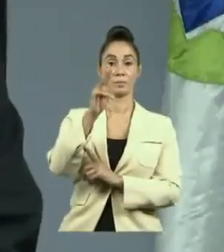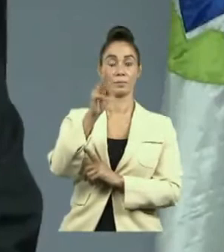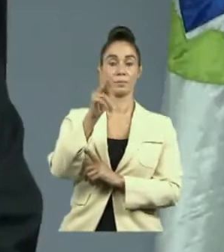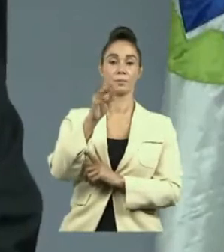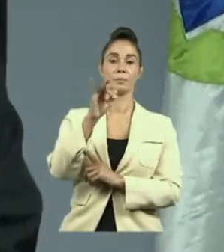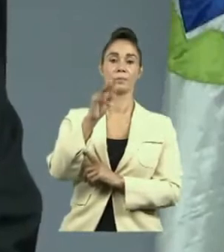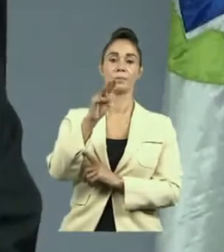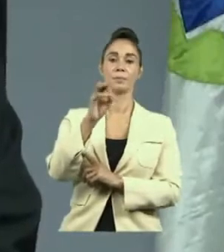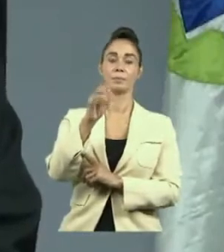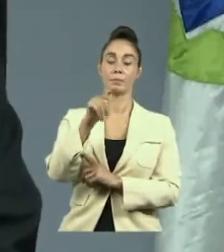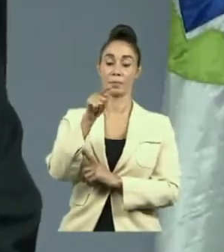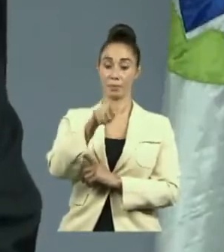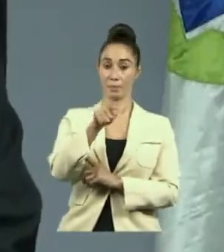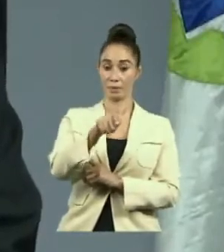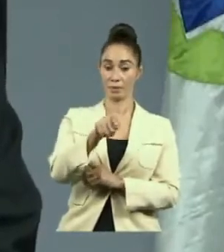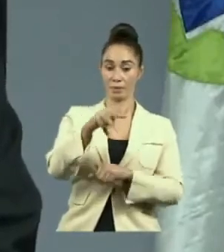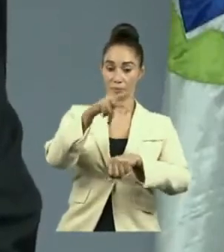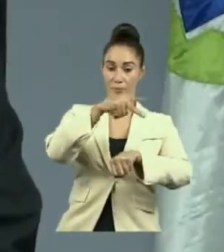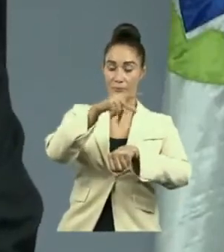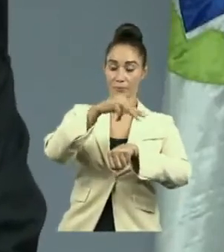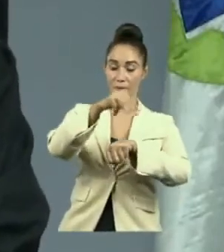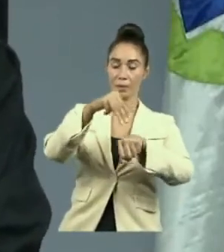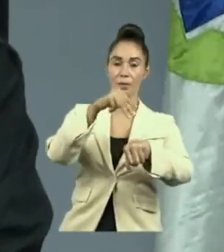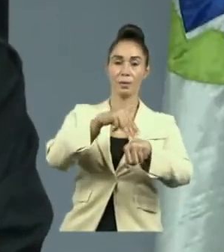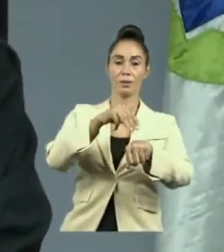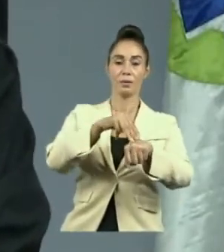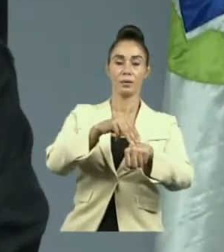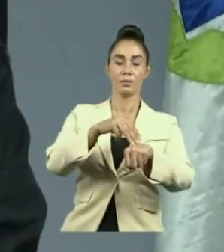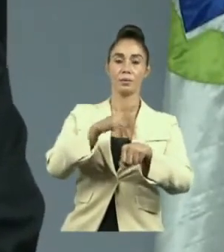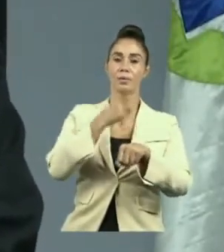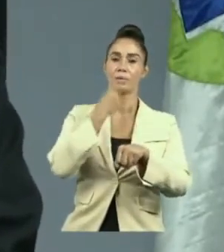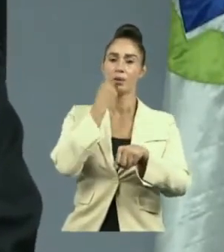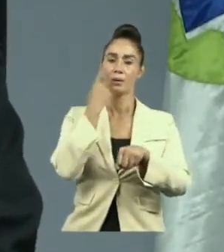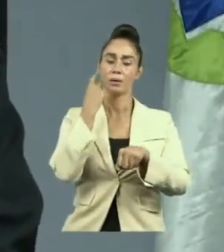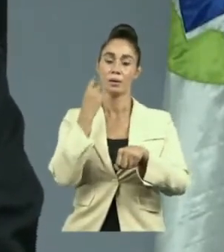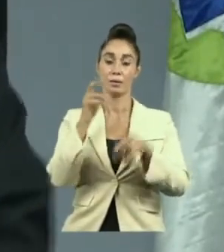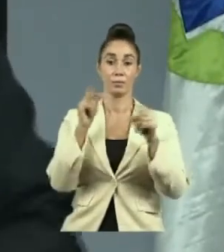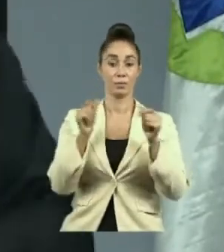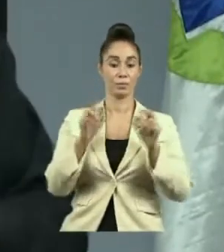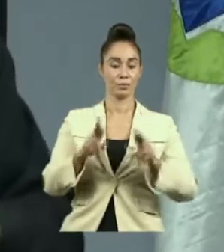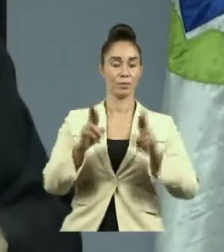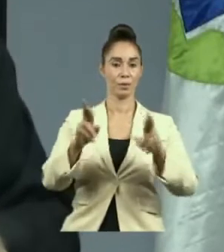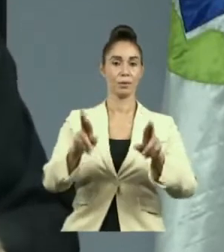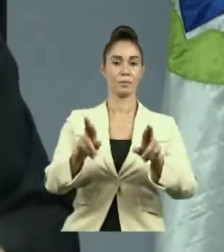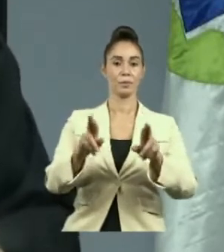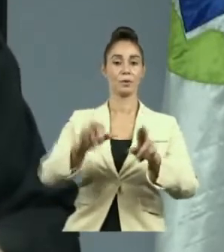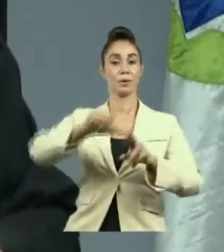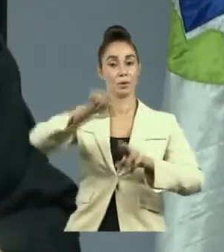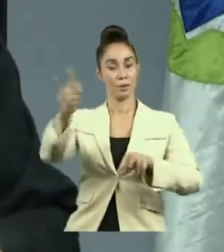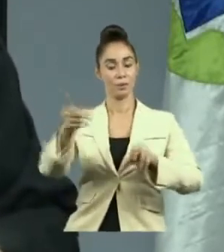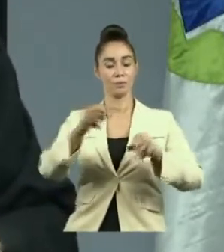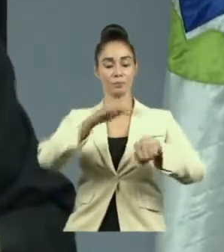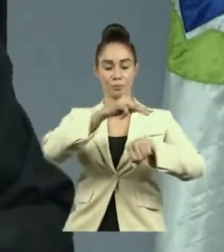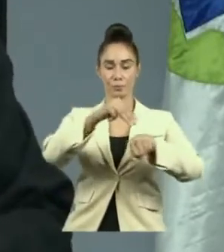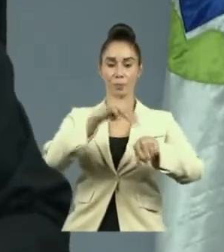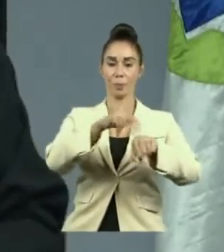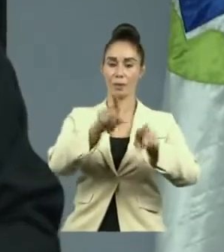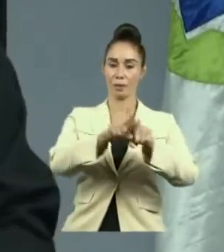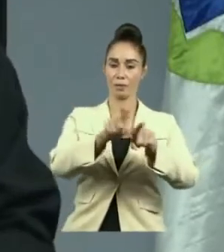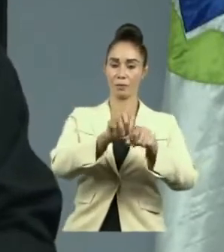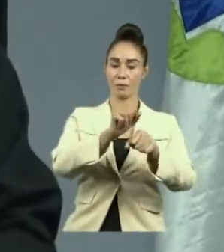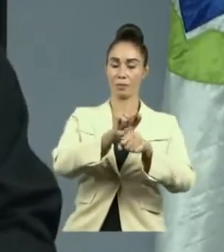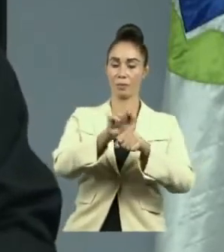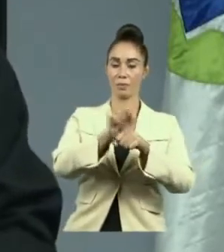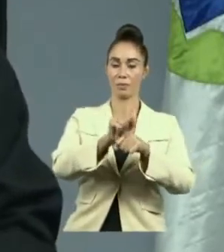unas pruebas rápidas no solamente en pimentel en algunas y otras localidades que